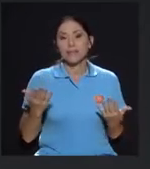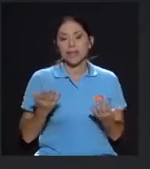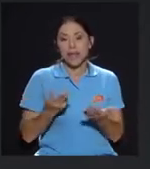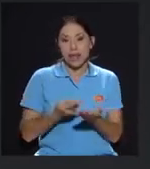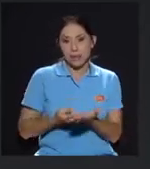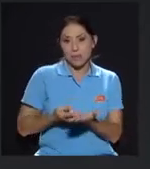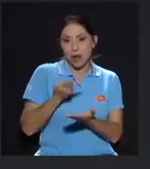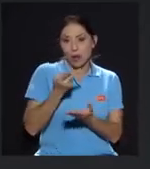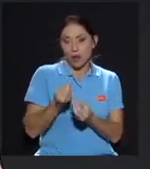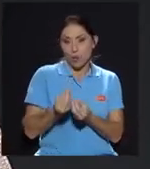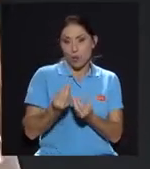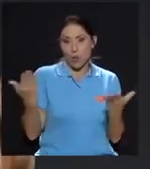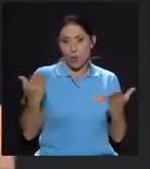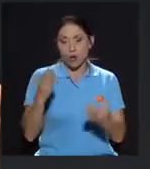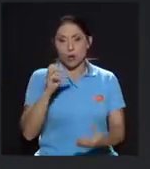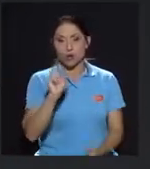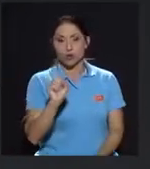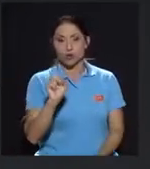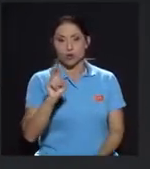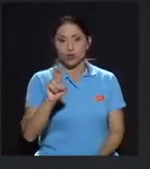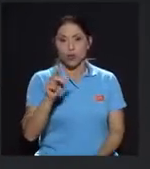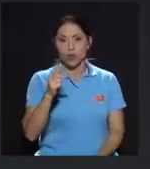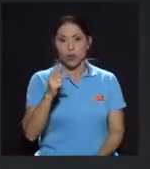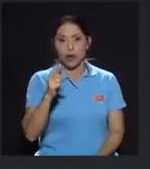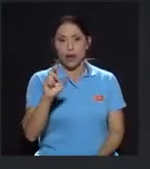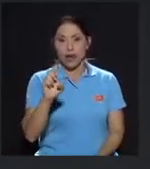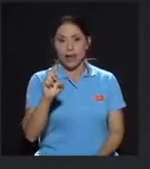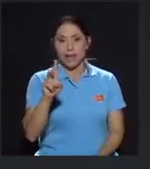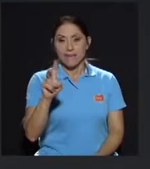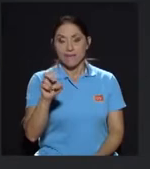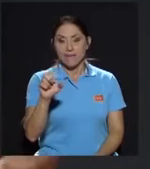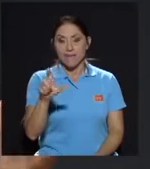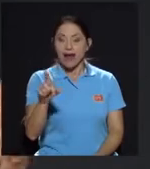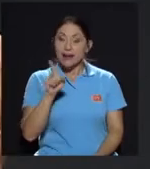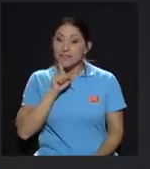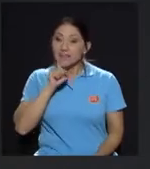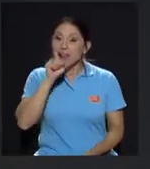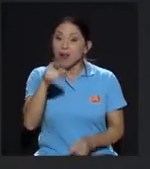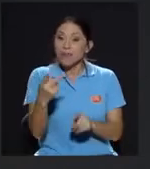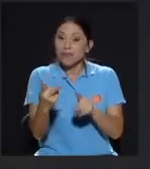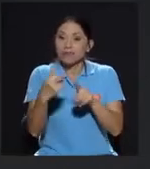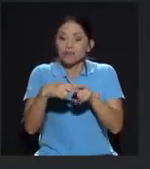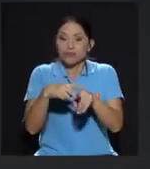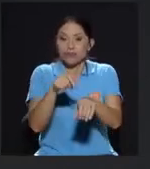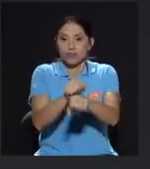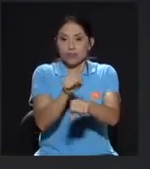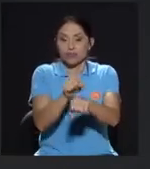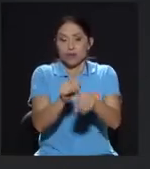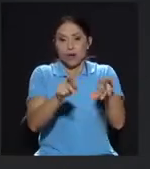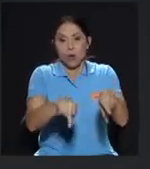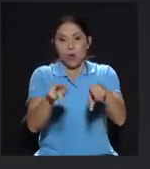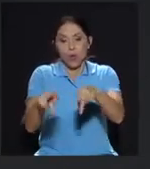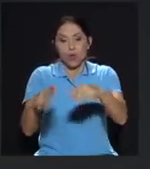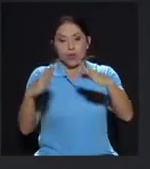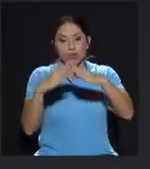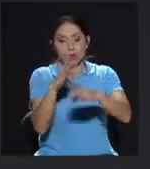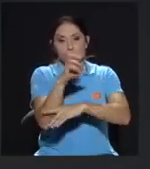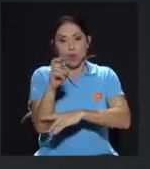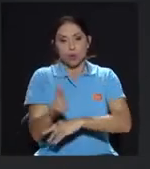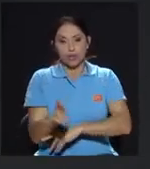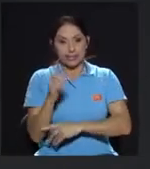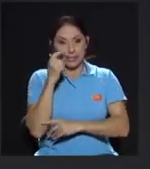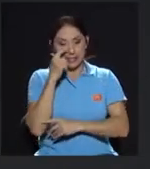sugeval realmente se concrete en los ciudadanos y ahí los ciudadanos costarricenses y ahí fundamentalmente estamos